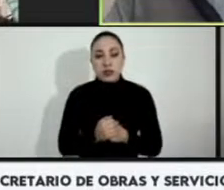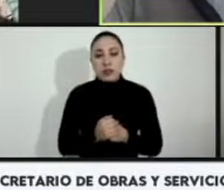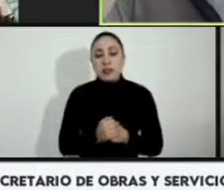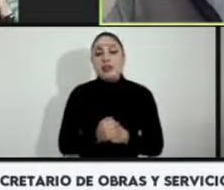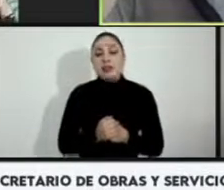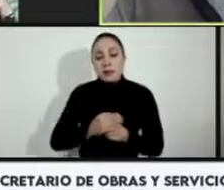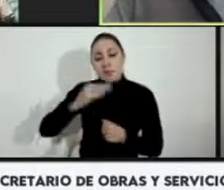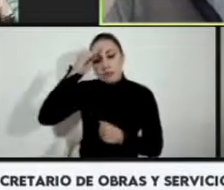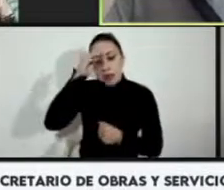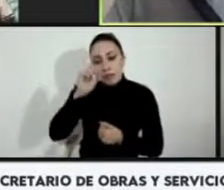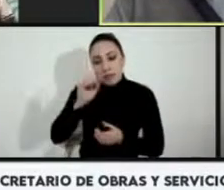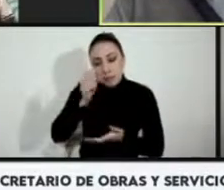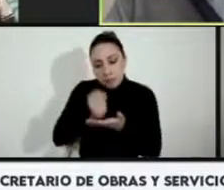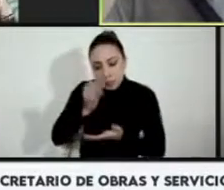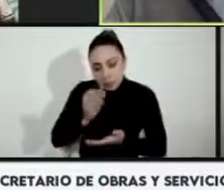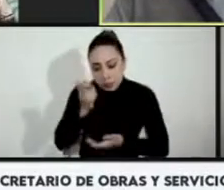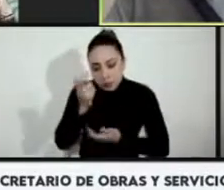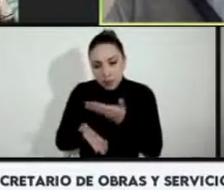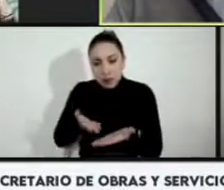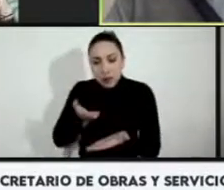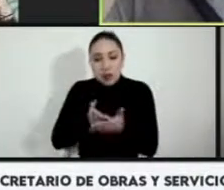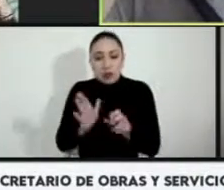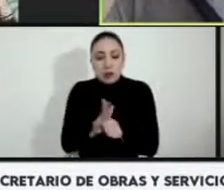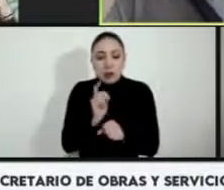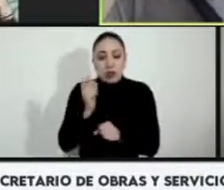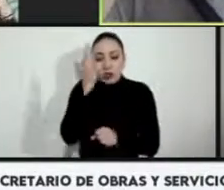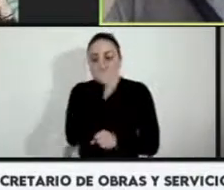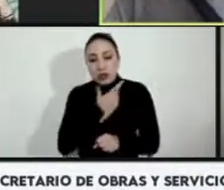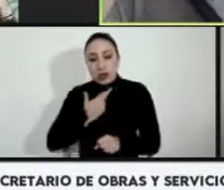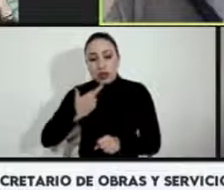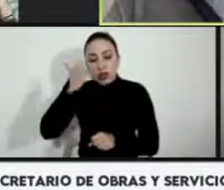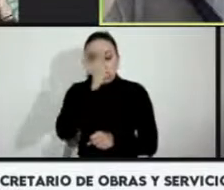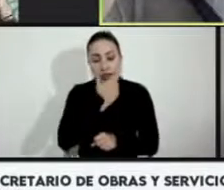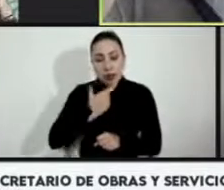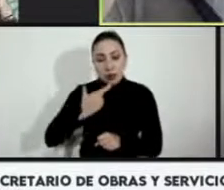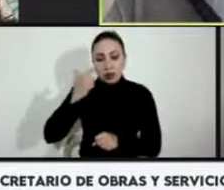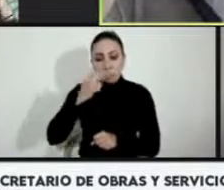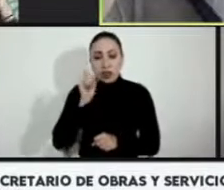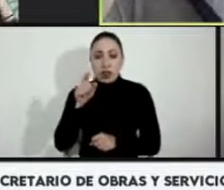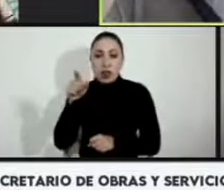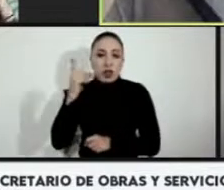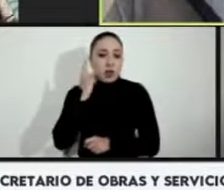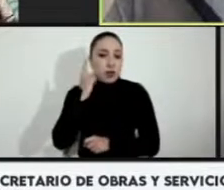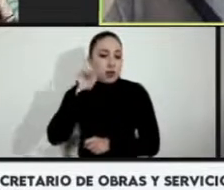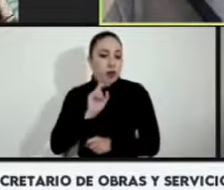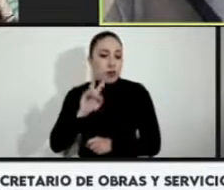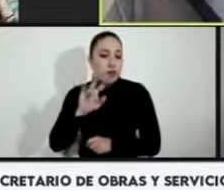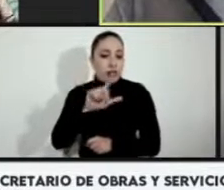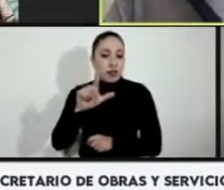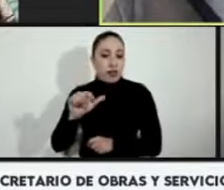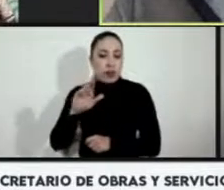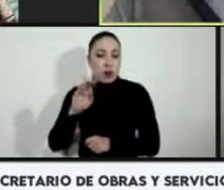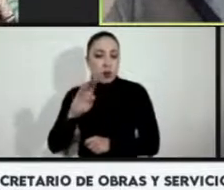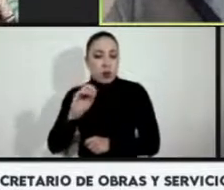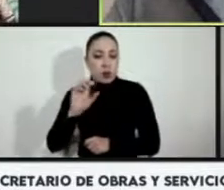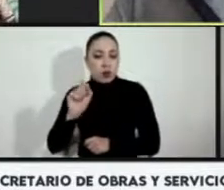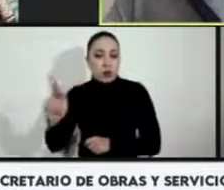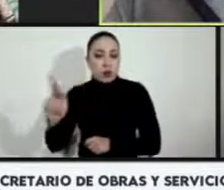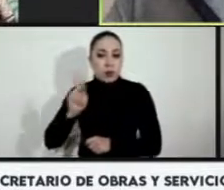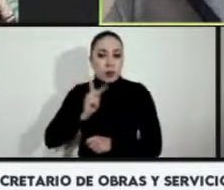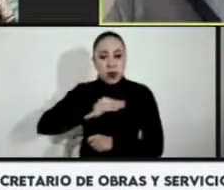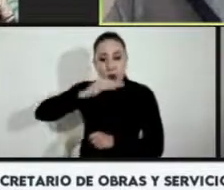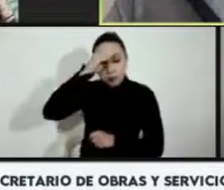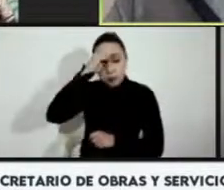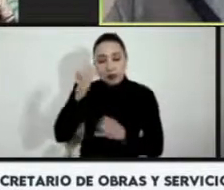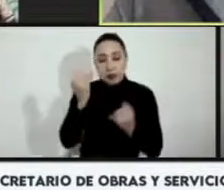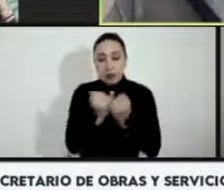de acuerdo en análisis, pues coincidimos con la diputada Villalobos en el sentido de que el sistema de transporte